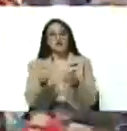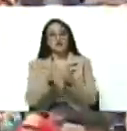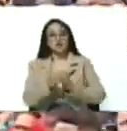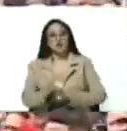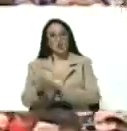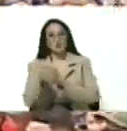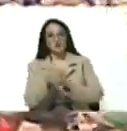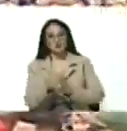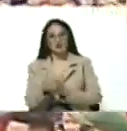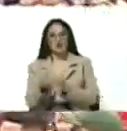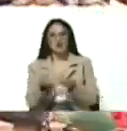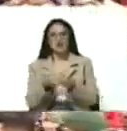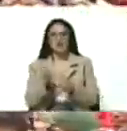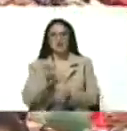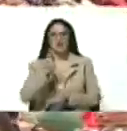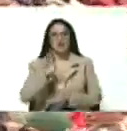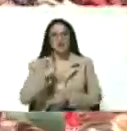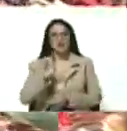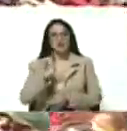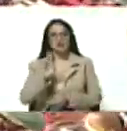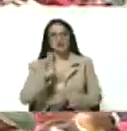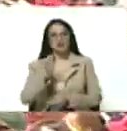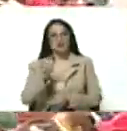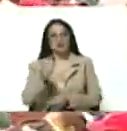comunidad, el equipo de UVC.